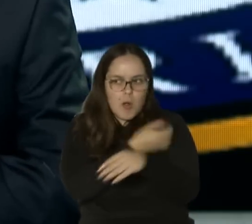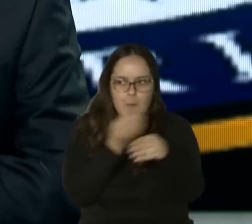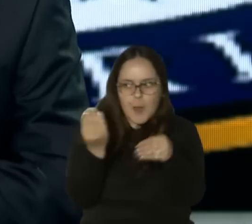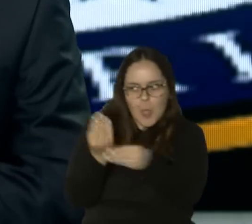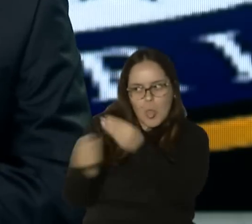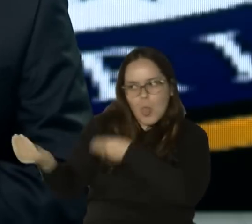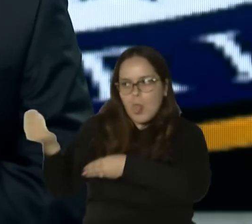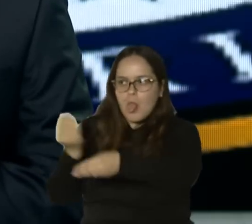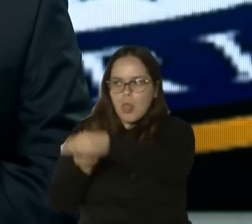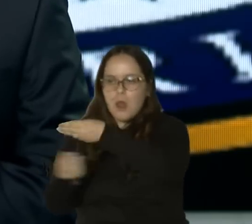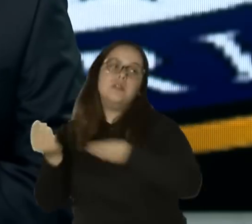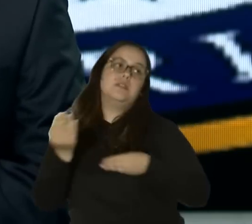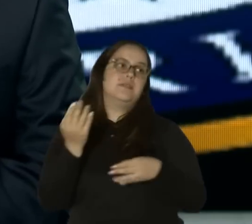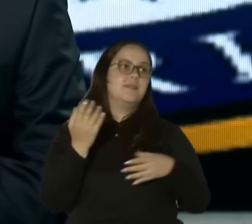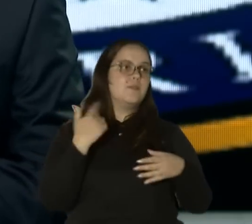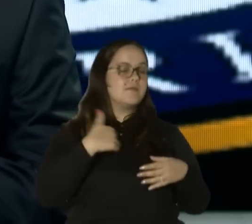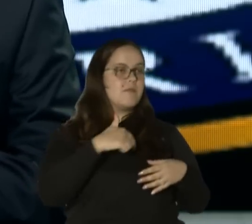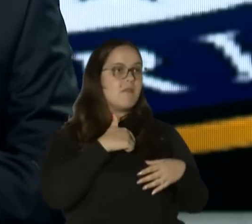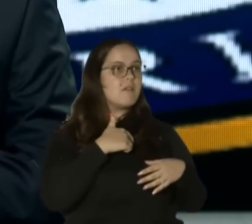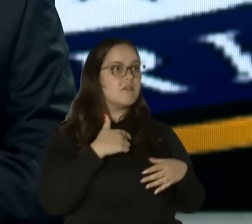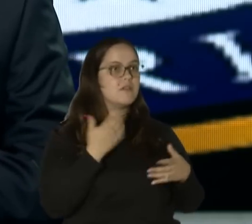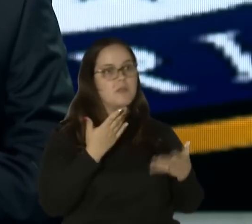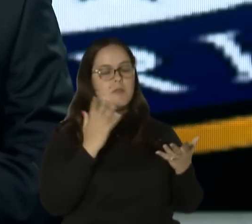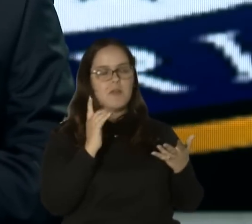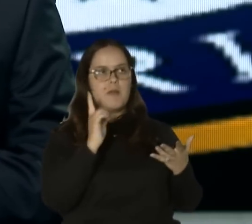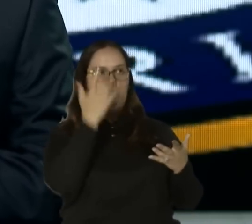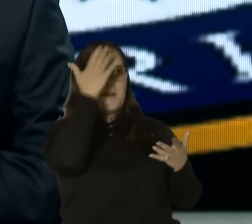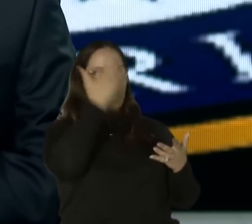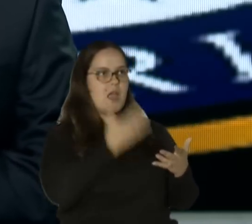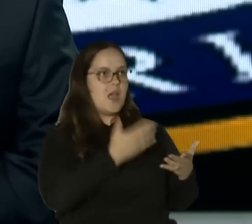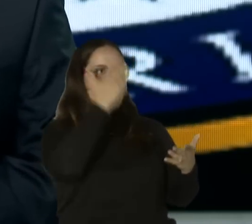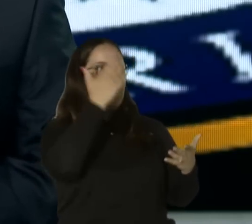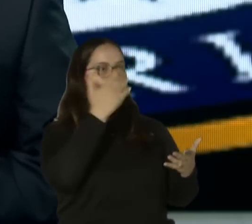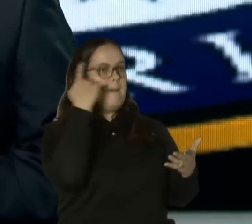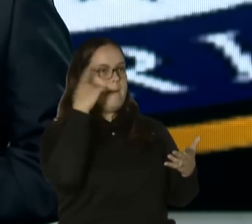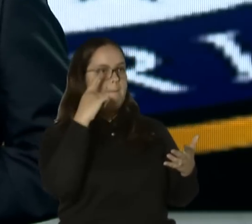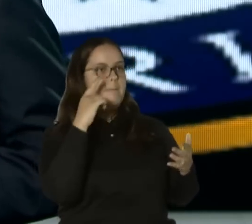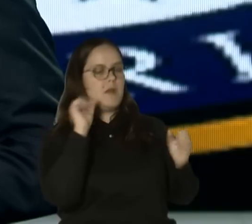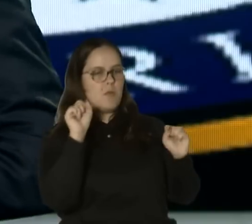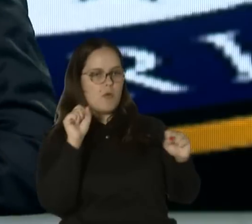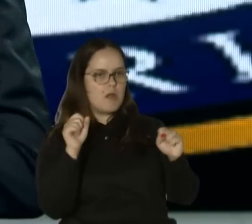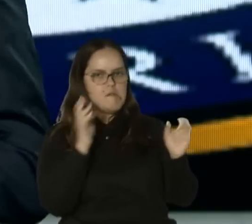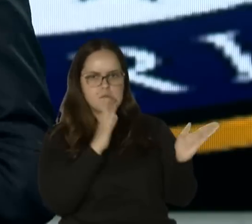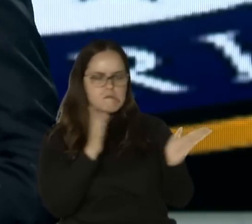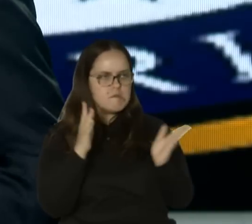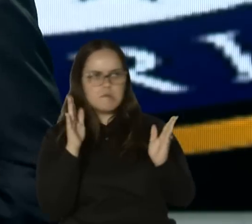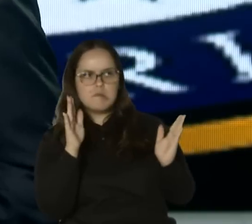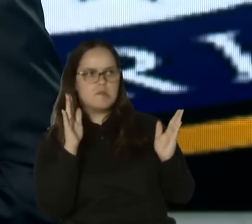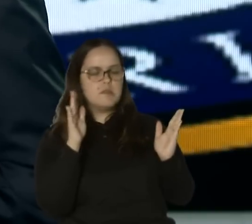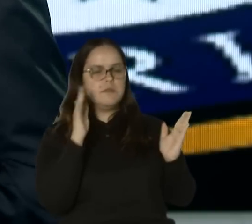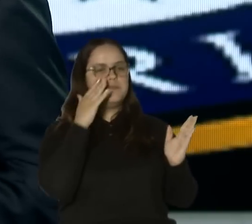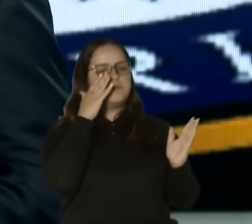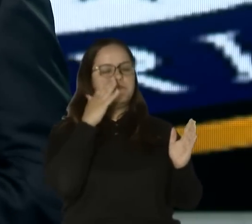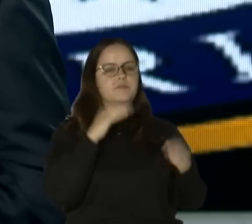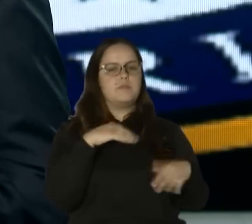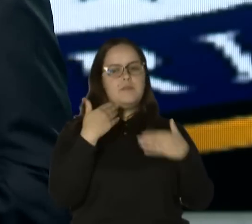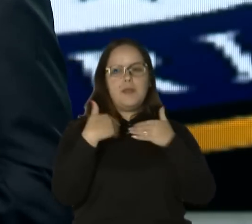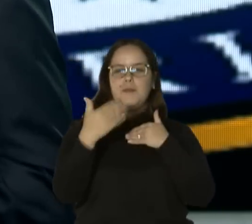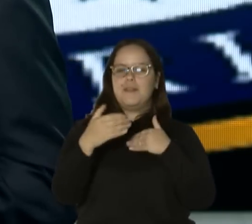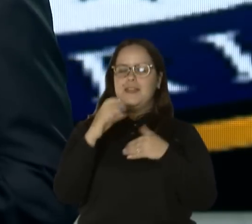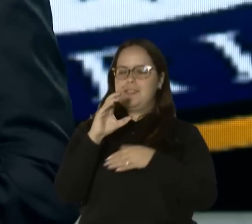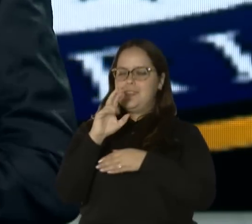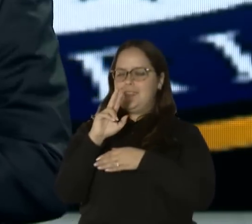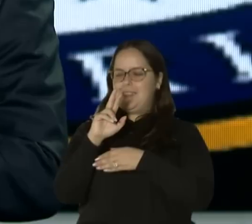dentro de las primeras tres millas. Luego viene CBP, que es la agencia de orden federal, que obviamente nosotros tenemos una muy buena relación